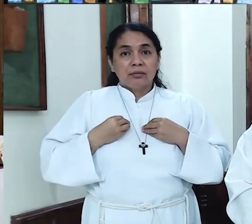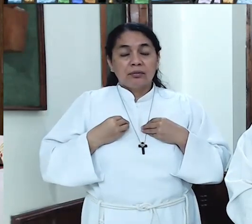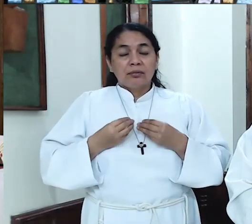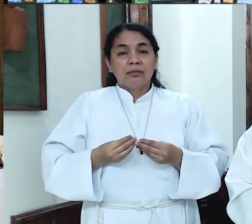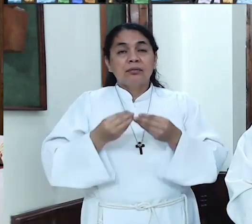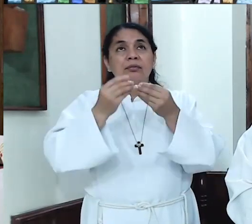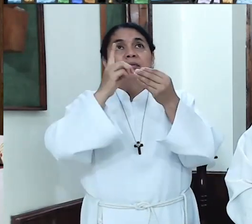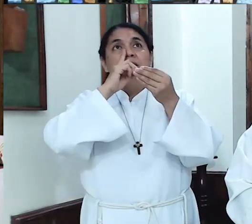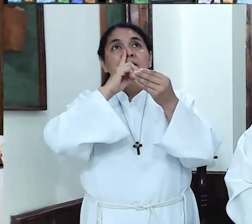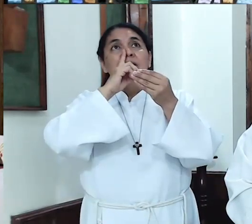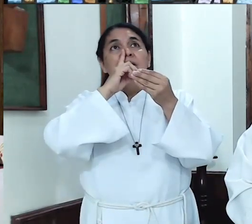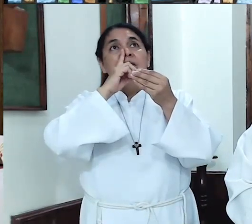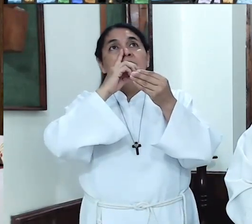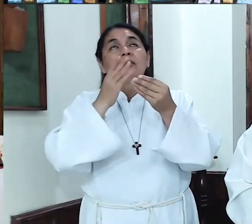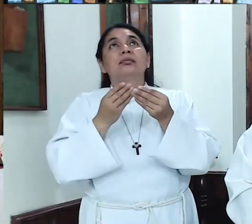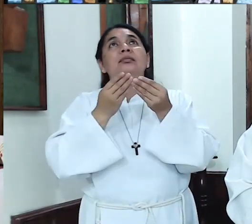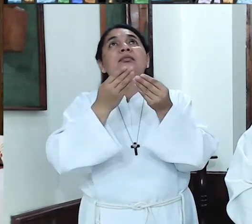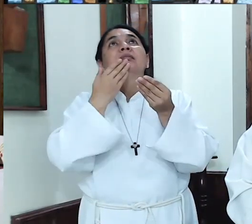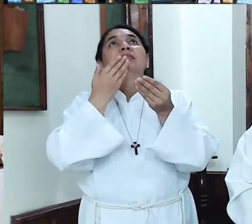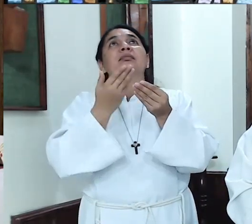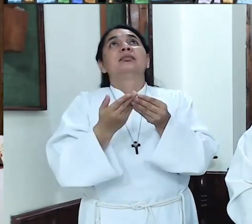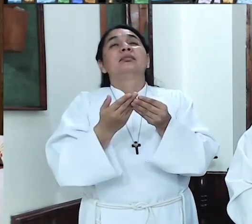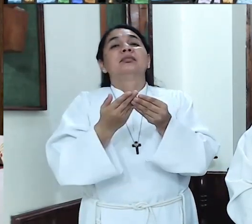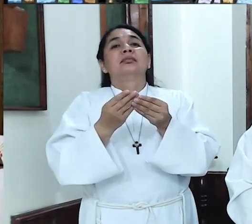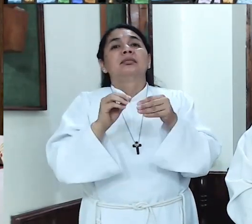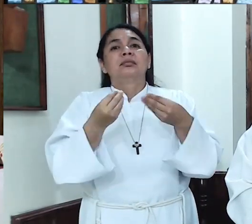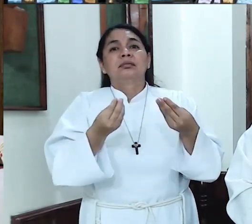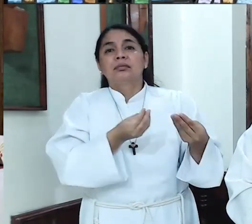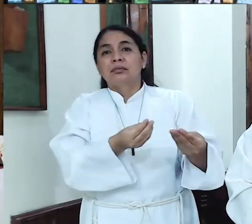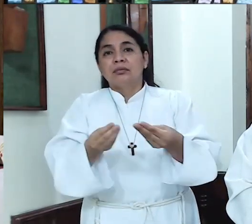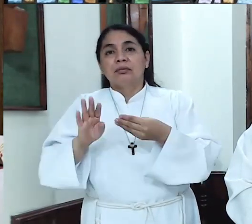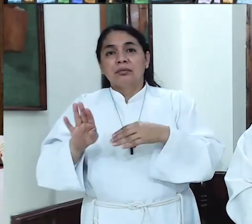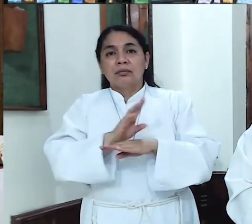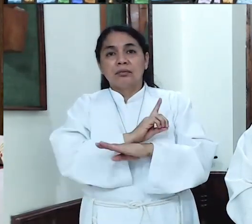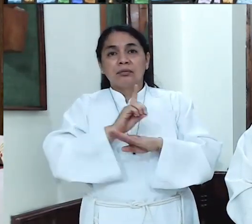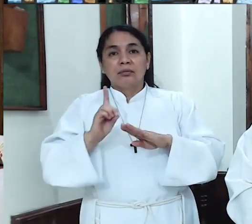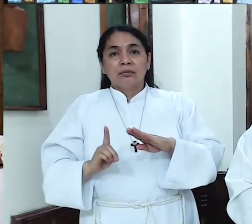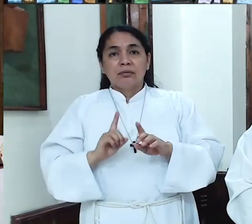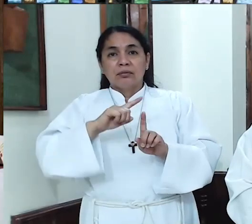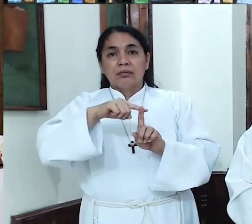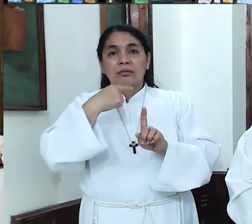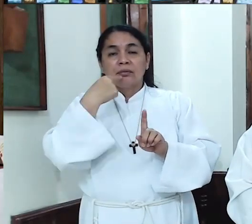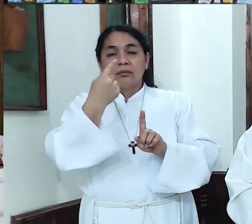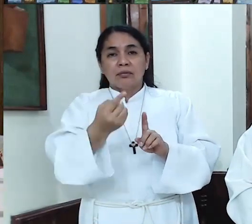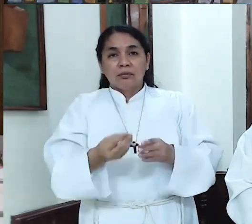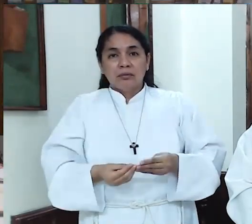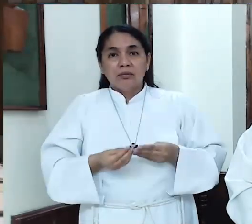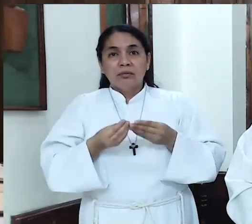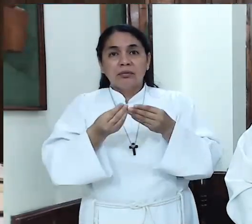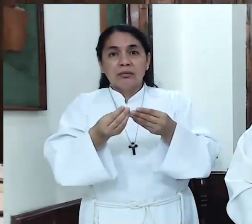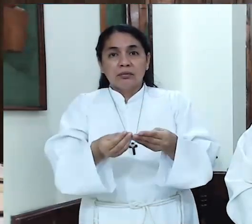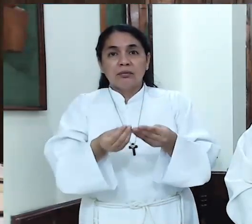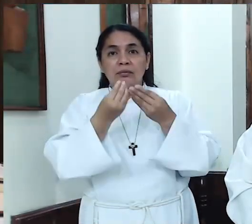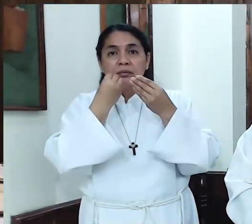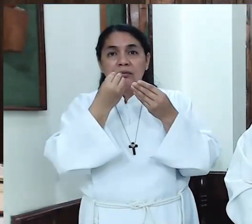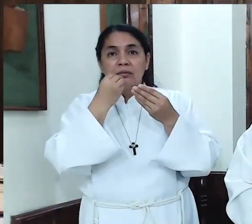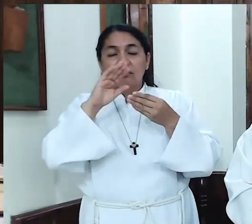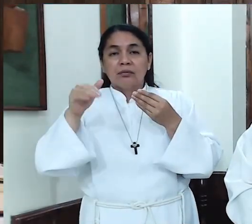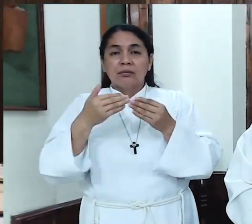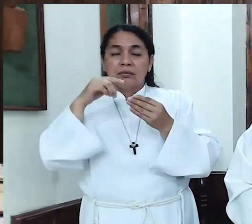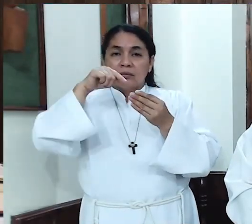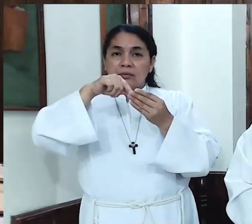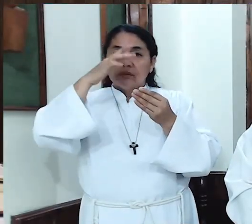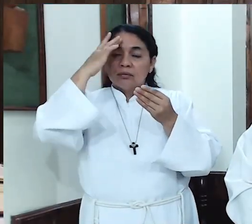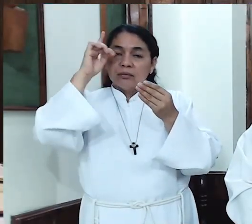tomó pan, dándote gracias, lo partió y lo dio a sus discípulos diciendo, tomen y